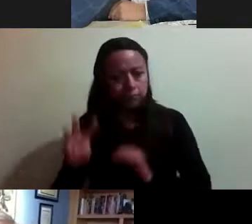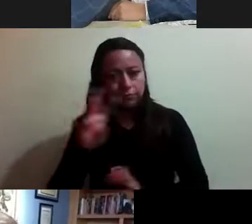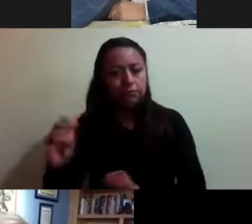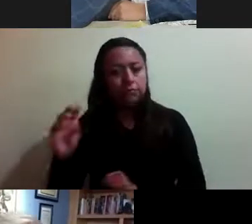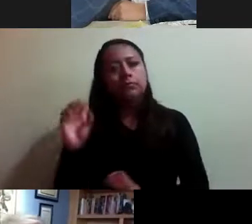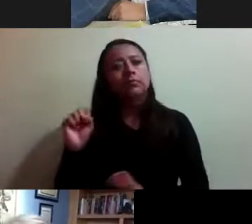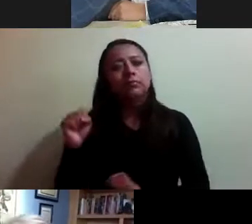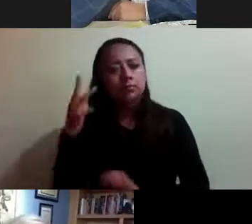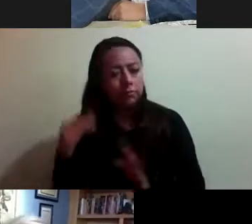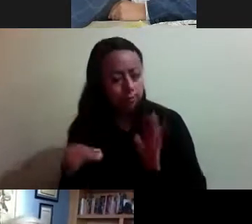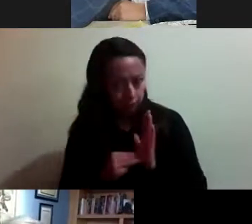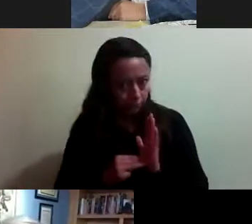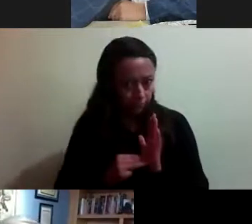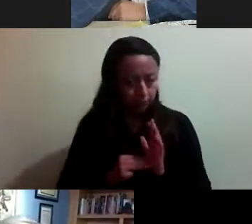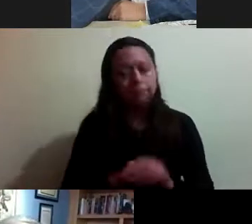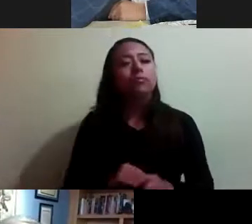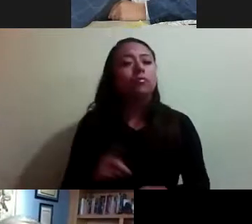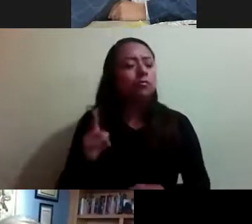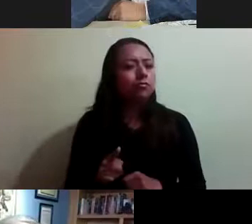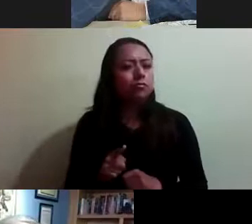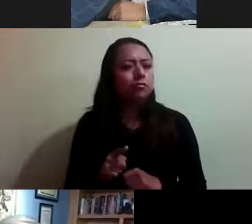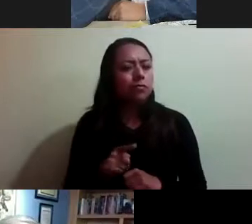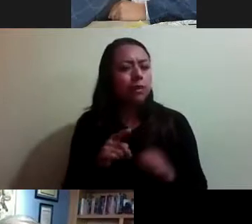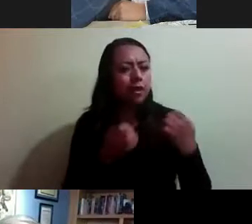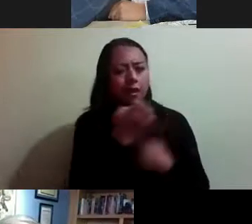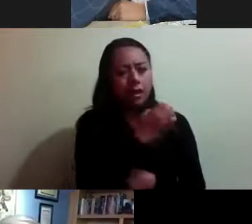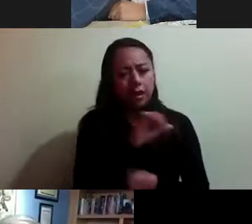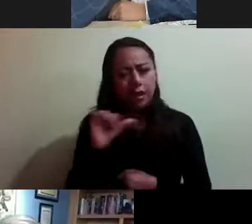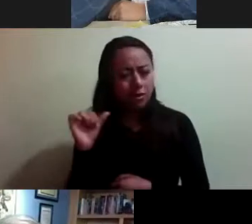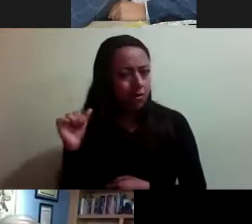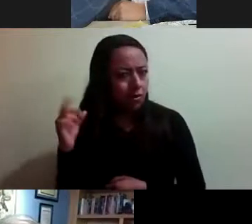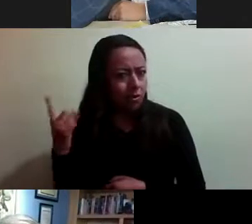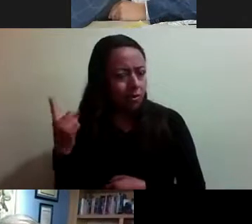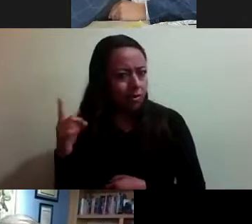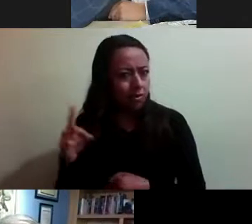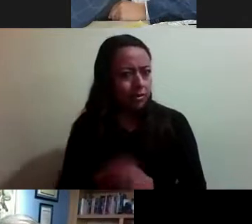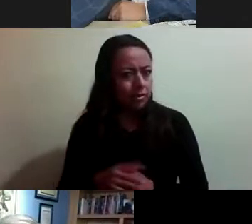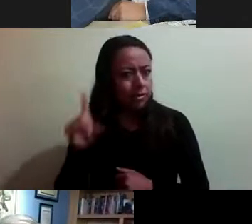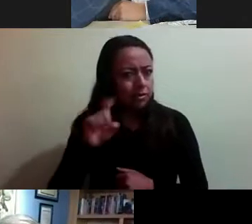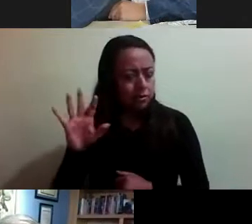183.363.454 pesos y de noviembre a diciembre nos descontarán